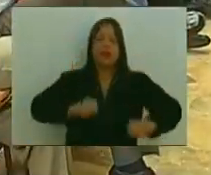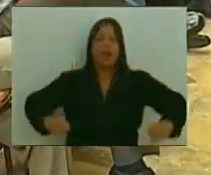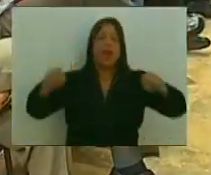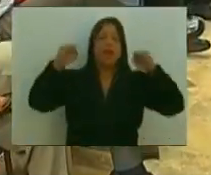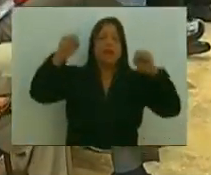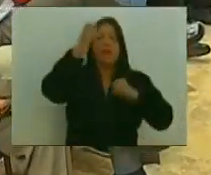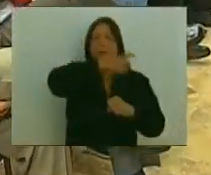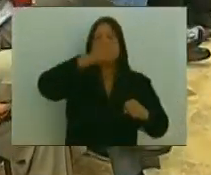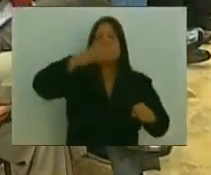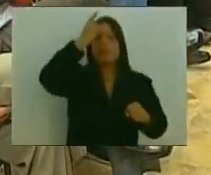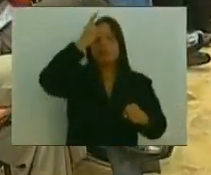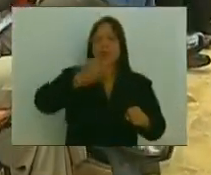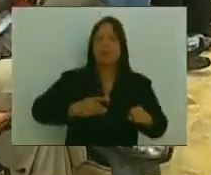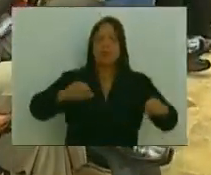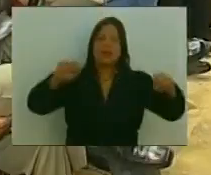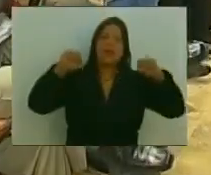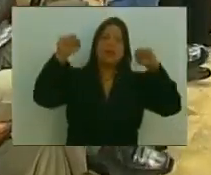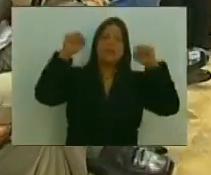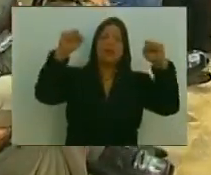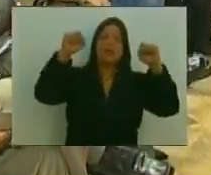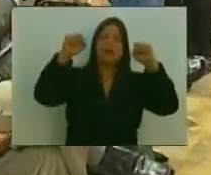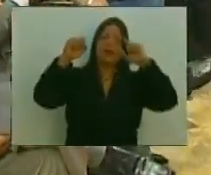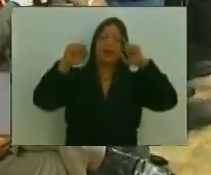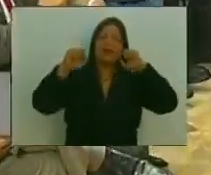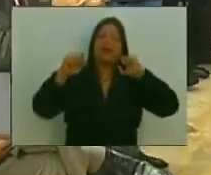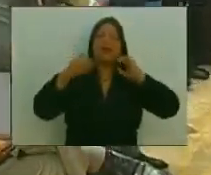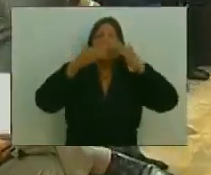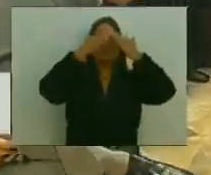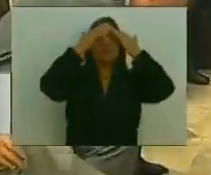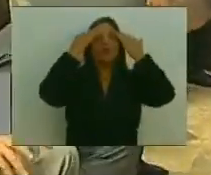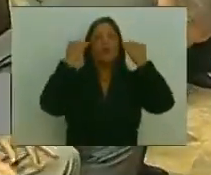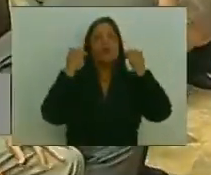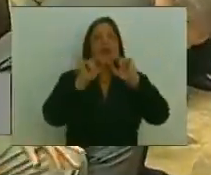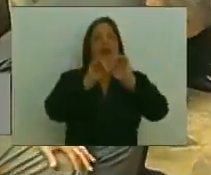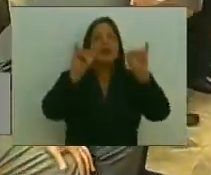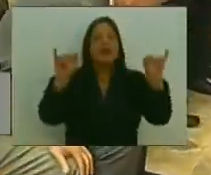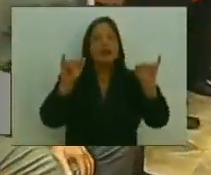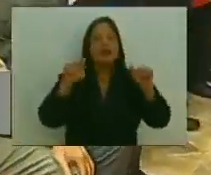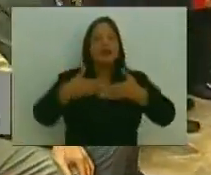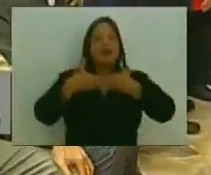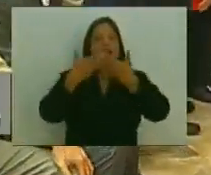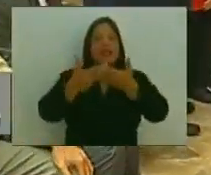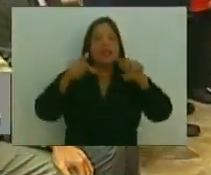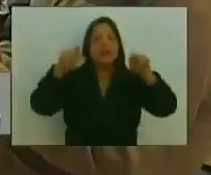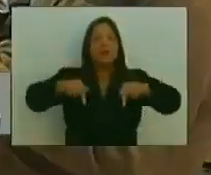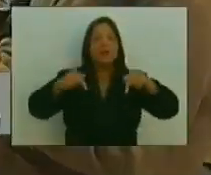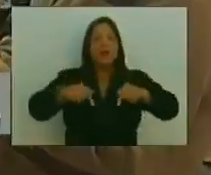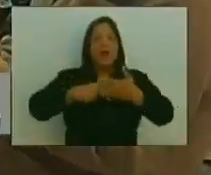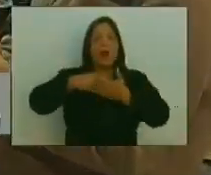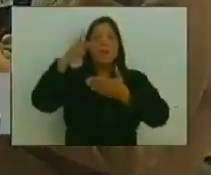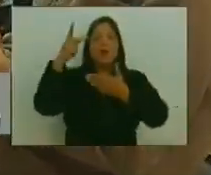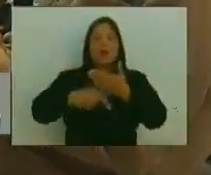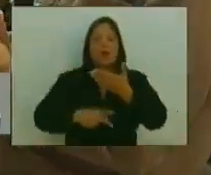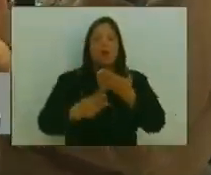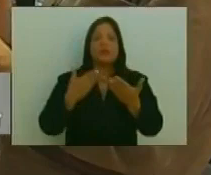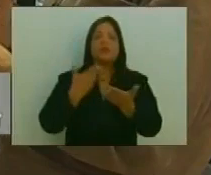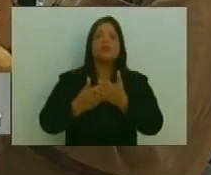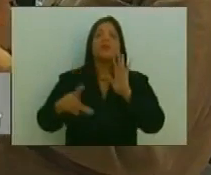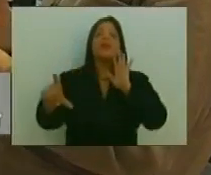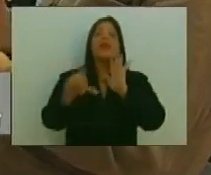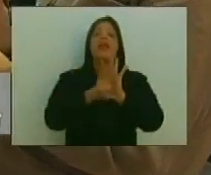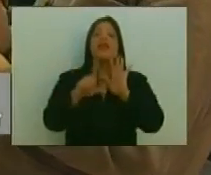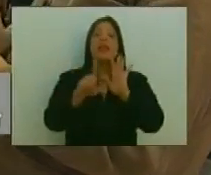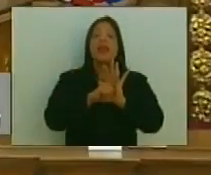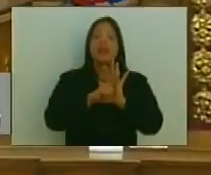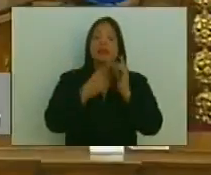las personas con discapacidad! ¡Viva! Se me olvidaba decir que entregamos también aquí un proyecto de ley orgánica